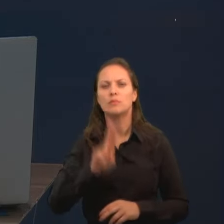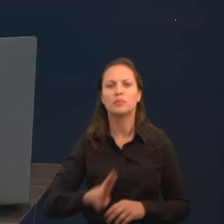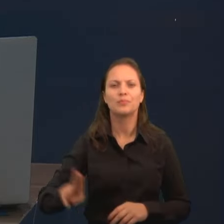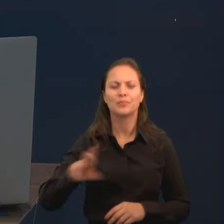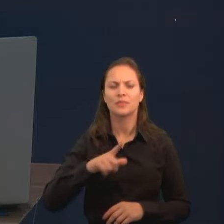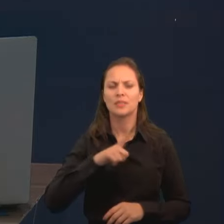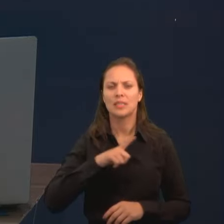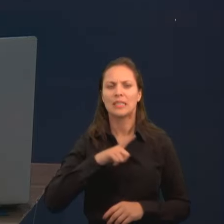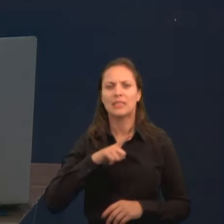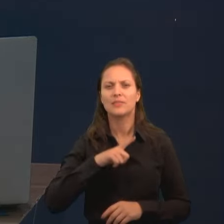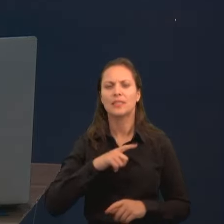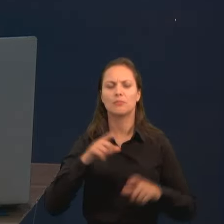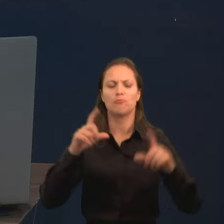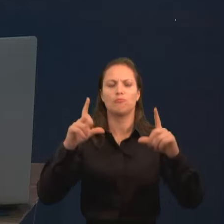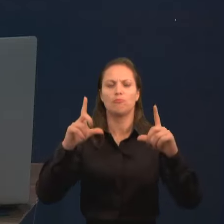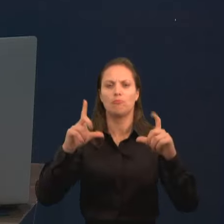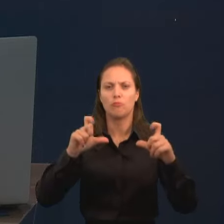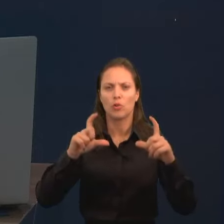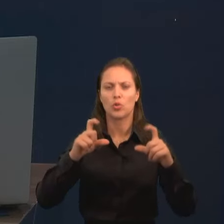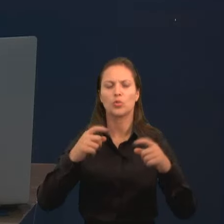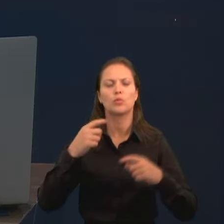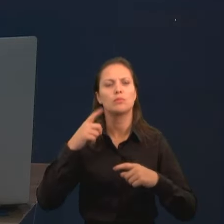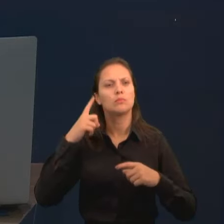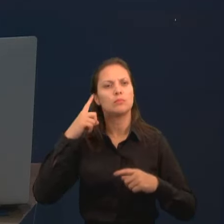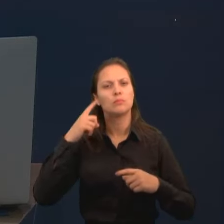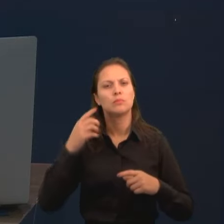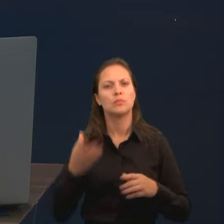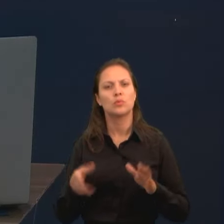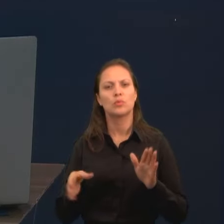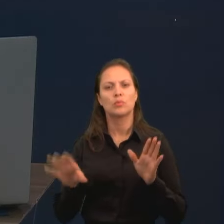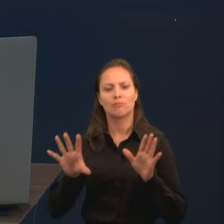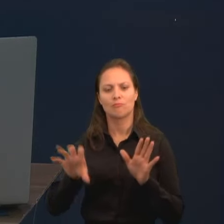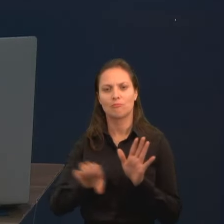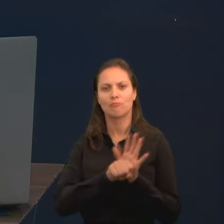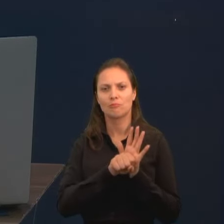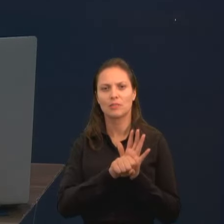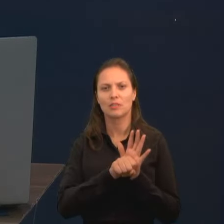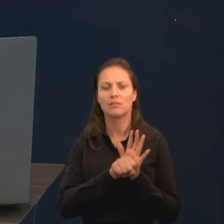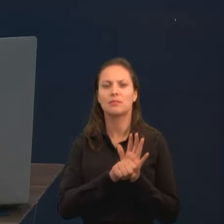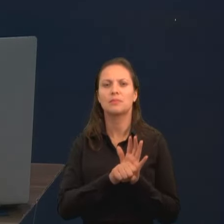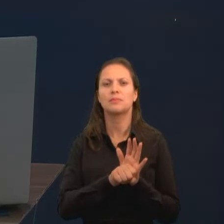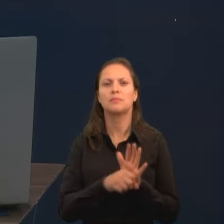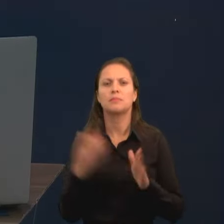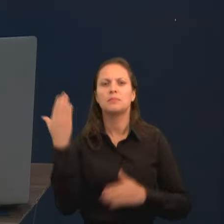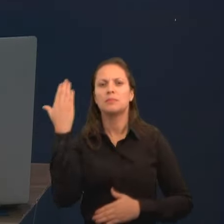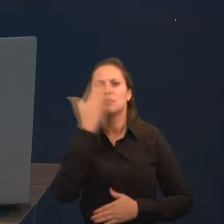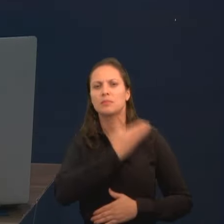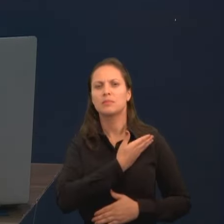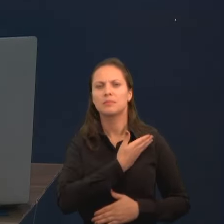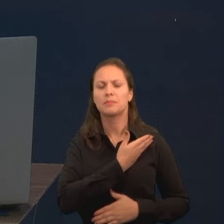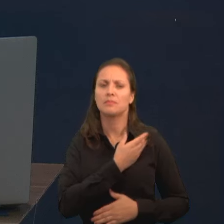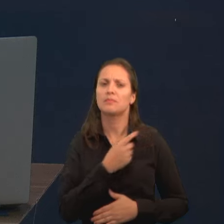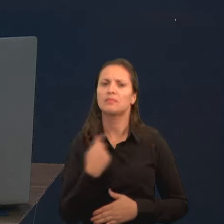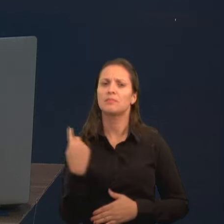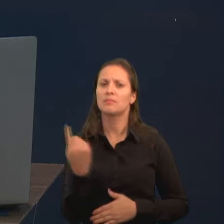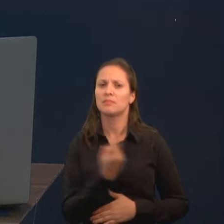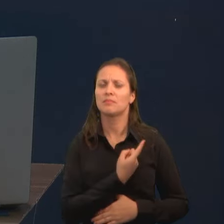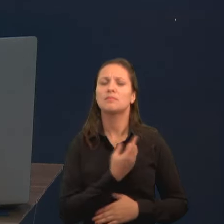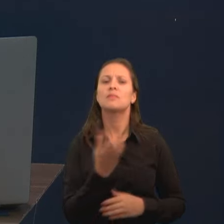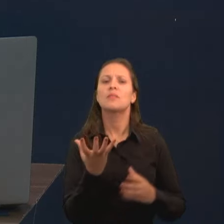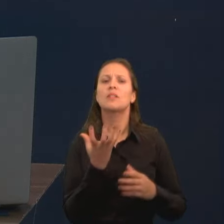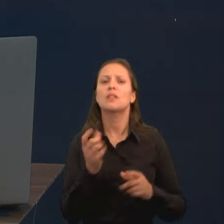información teniendo registros fotográficos y videos como prueba de alegaciones. Hasta